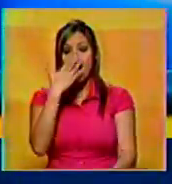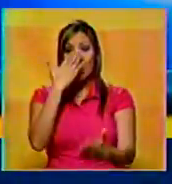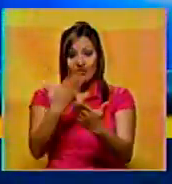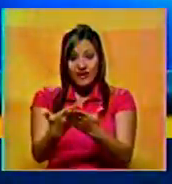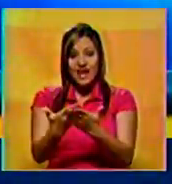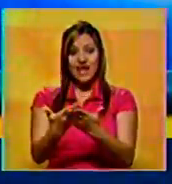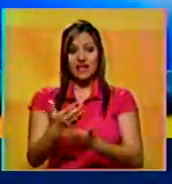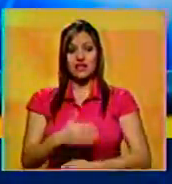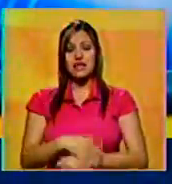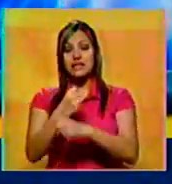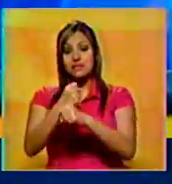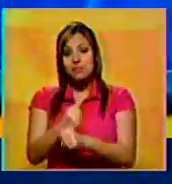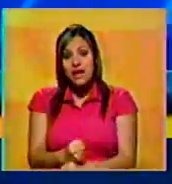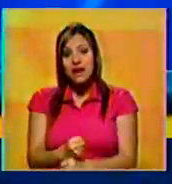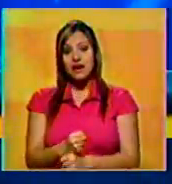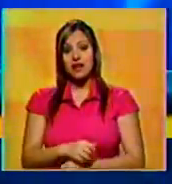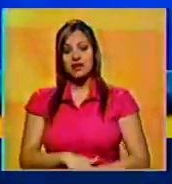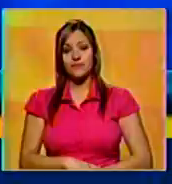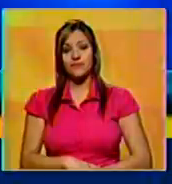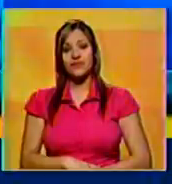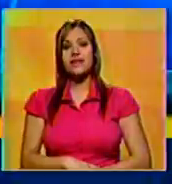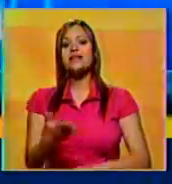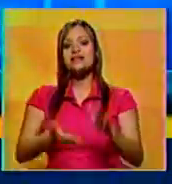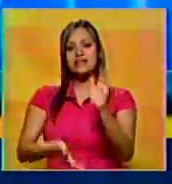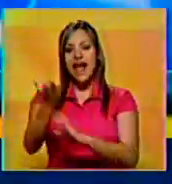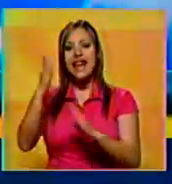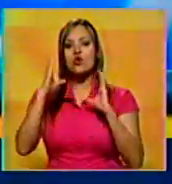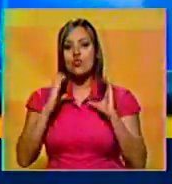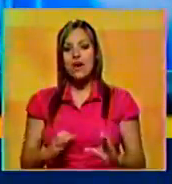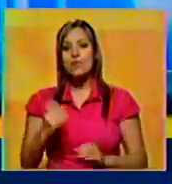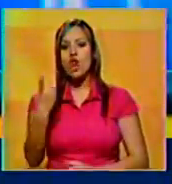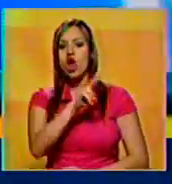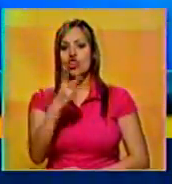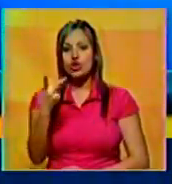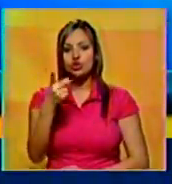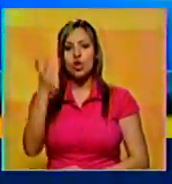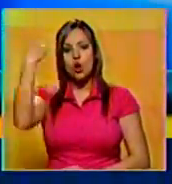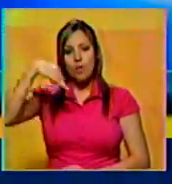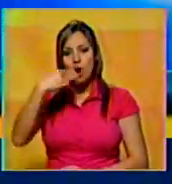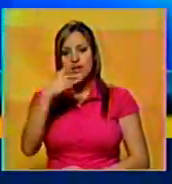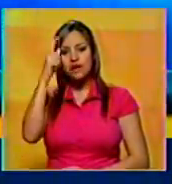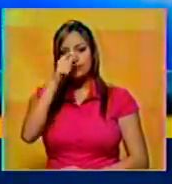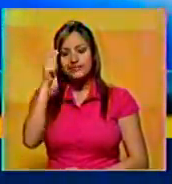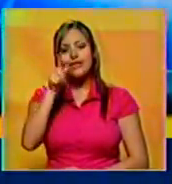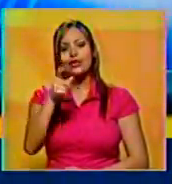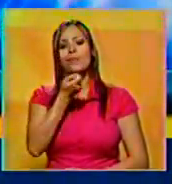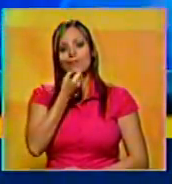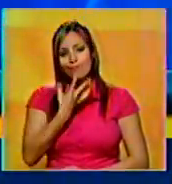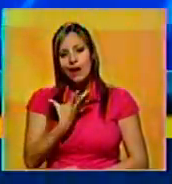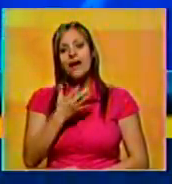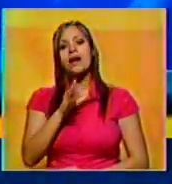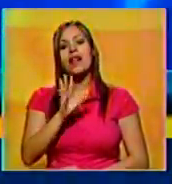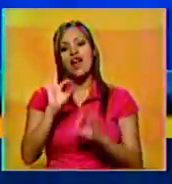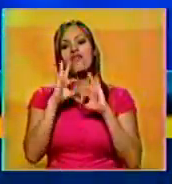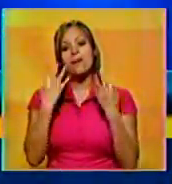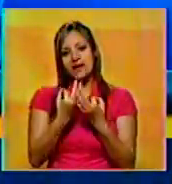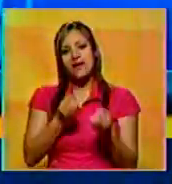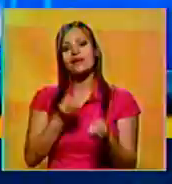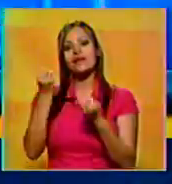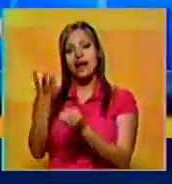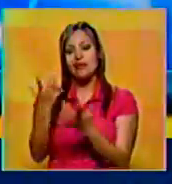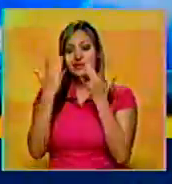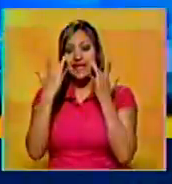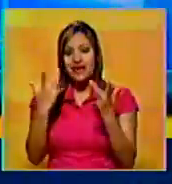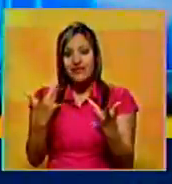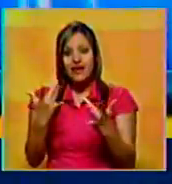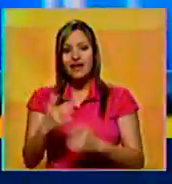la capilla a la espera de que salieran los cuerpos de ellos dos. De manera muy linda la familia les regaló las rosas y pudimos ver